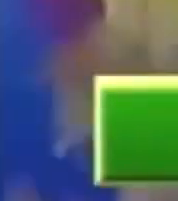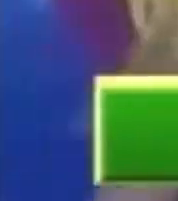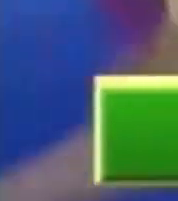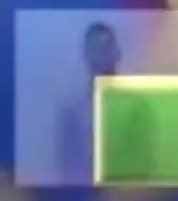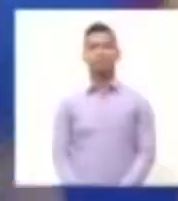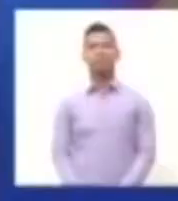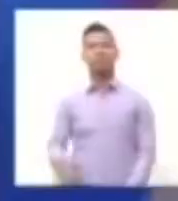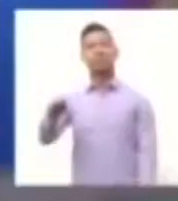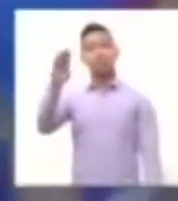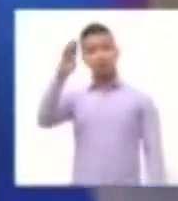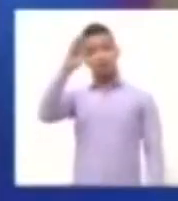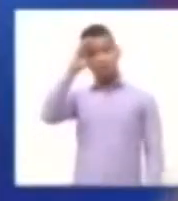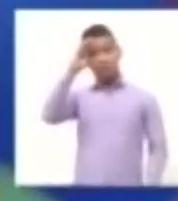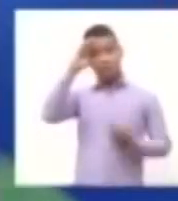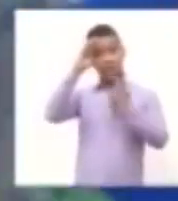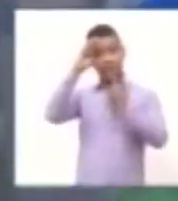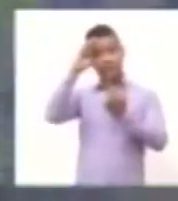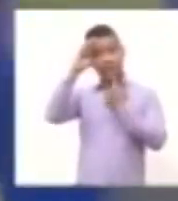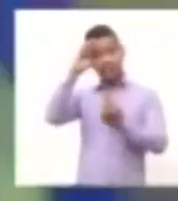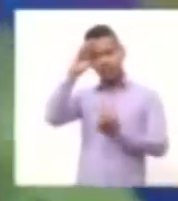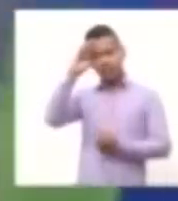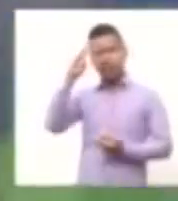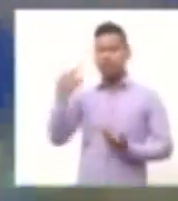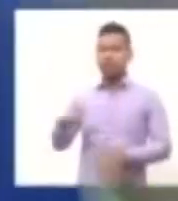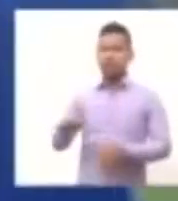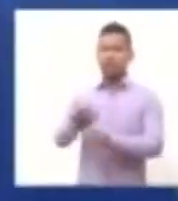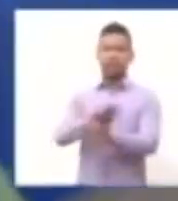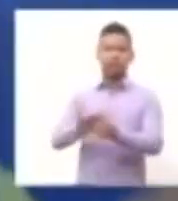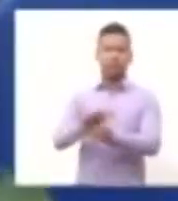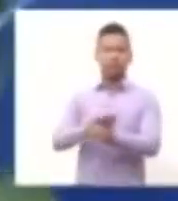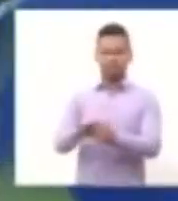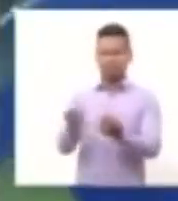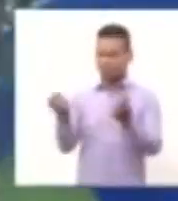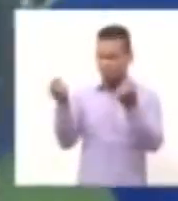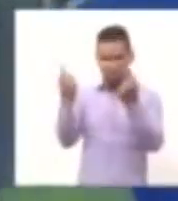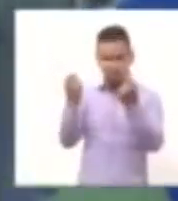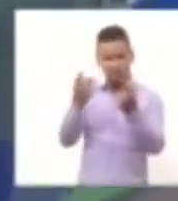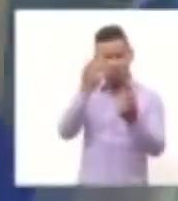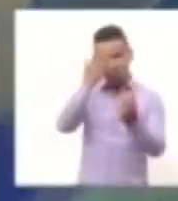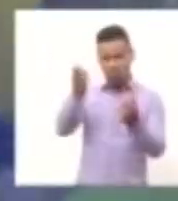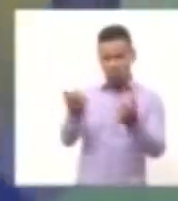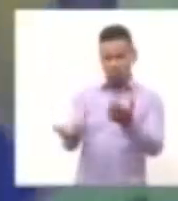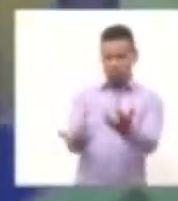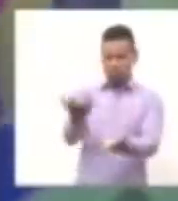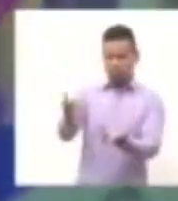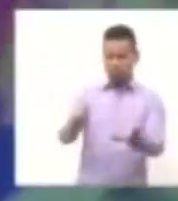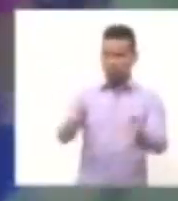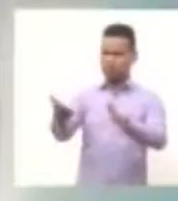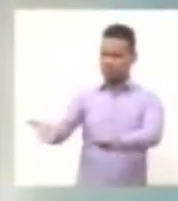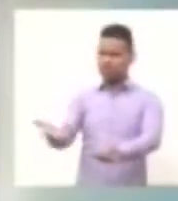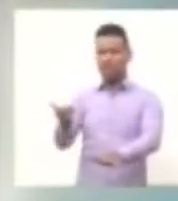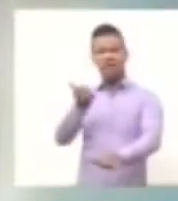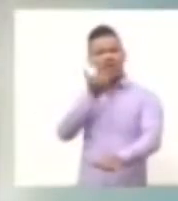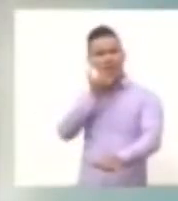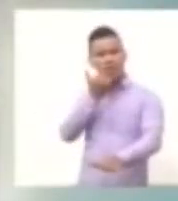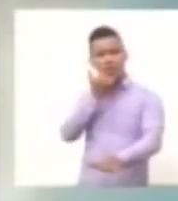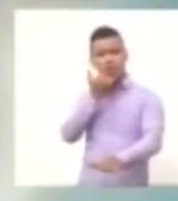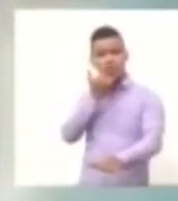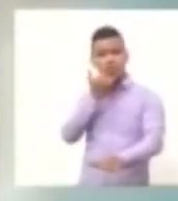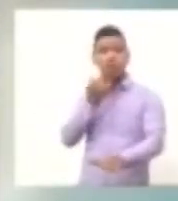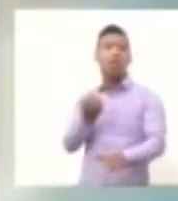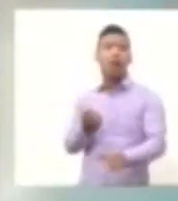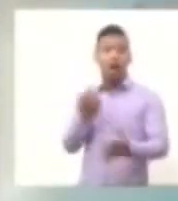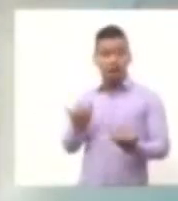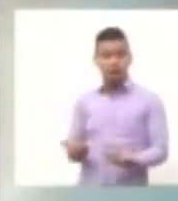La Policía Civil señaló que las circunstancias de la muerte no estaban claras aún. Aunque se refirió a un crimen, se ha iniciado un procedimiento policial